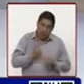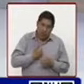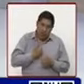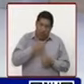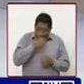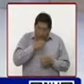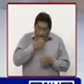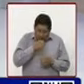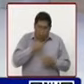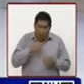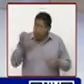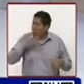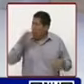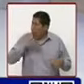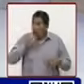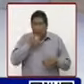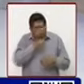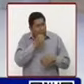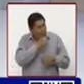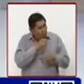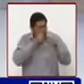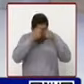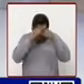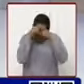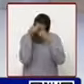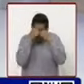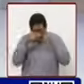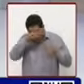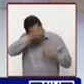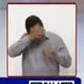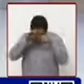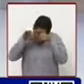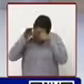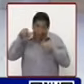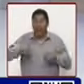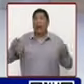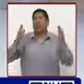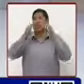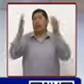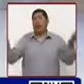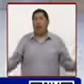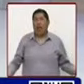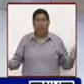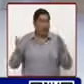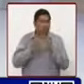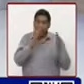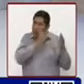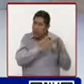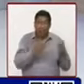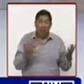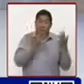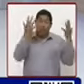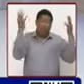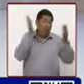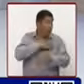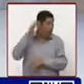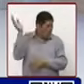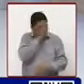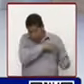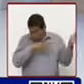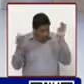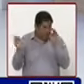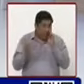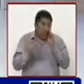propia, no solamente en los pueblos donde ha habido estos incendios, también en las ciudades capitales. La humareda ha sido extremadamente tóxica,